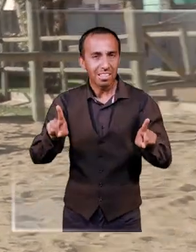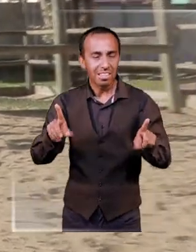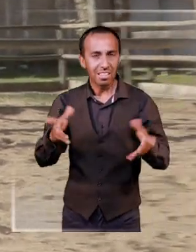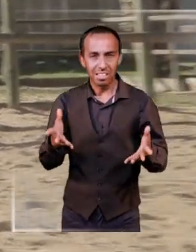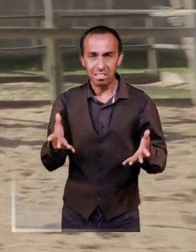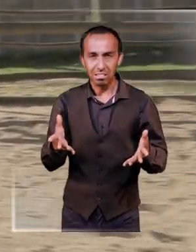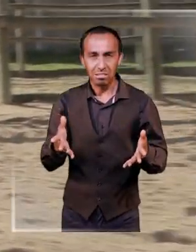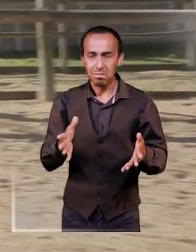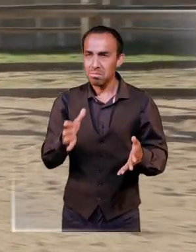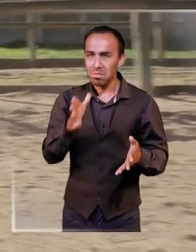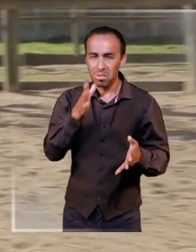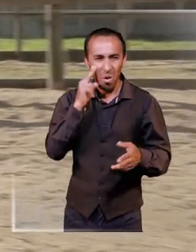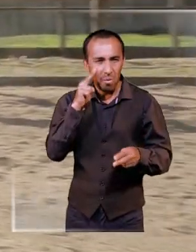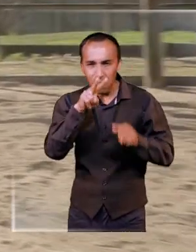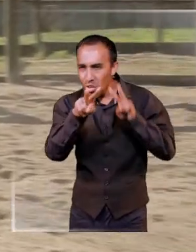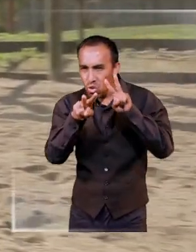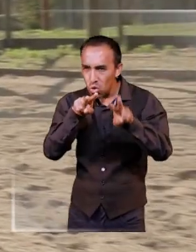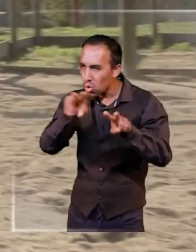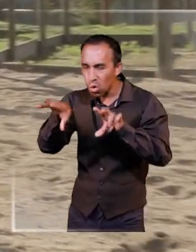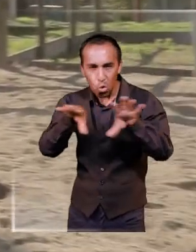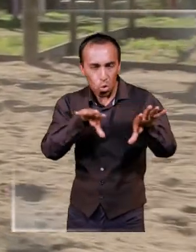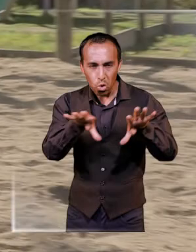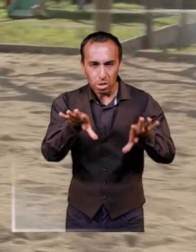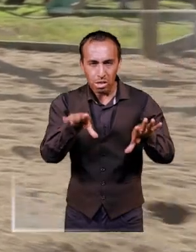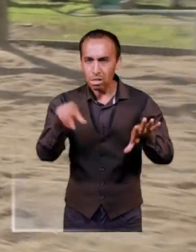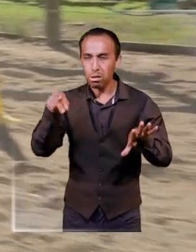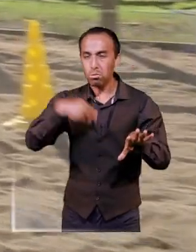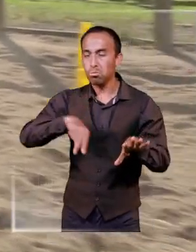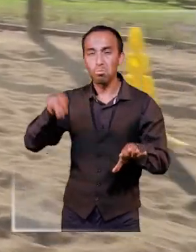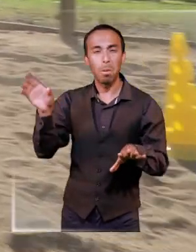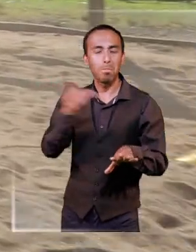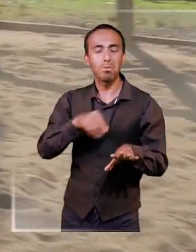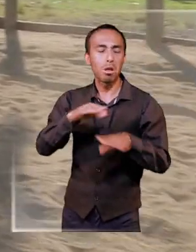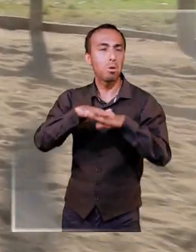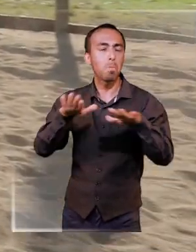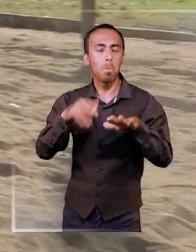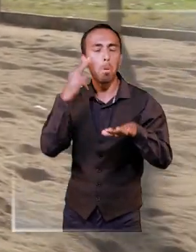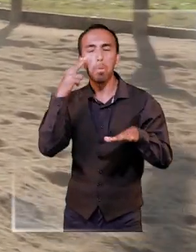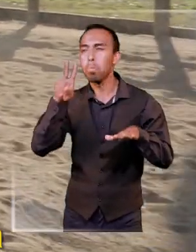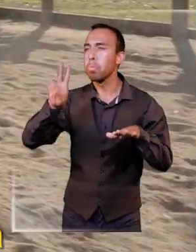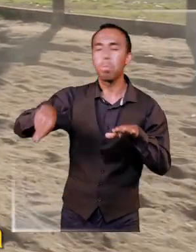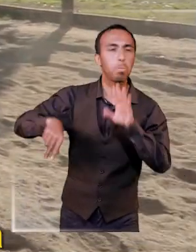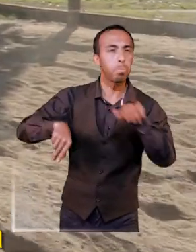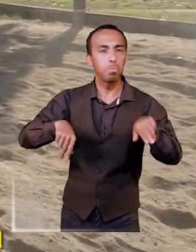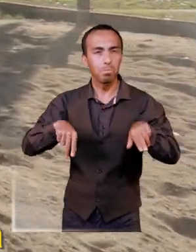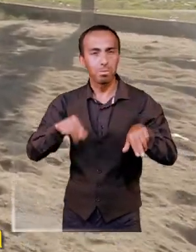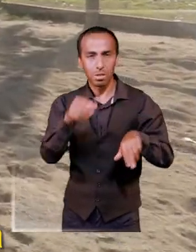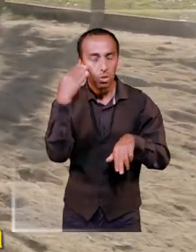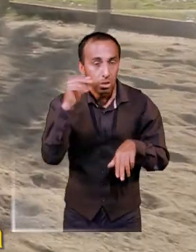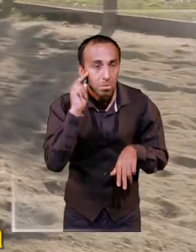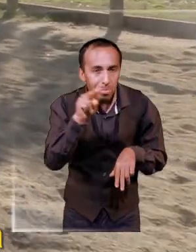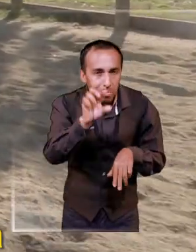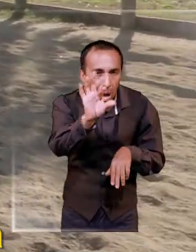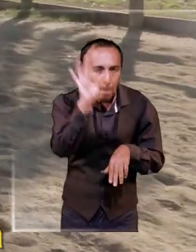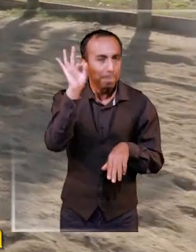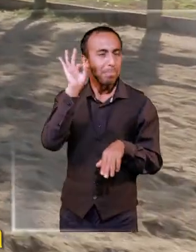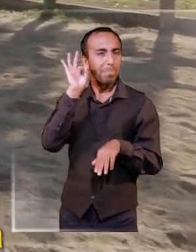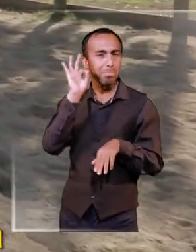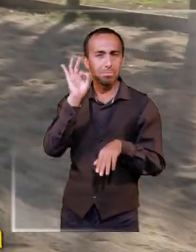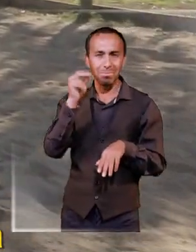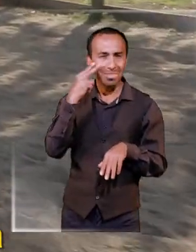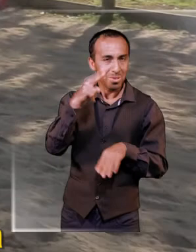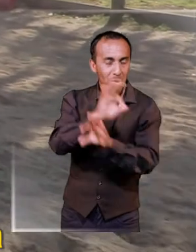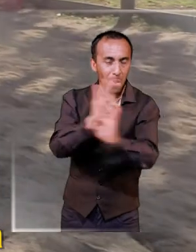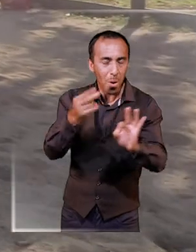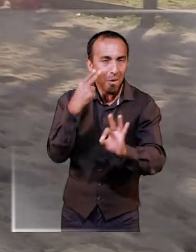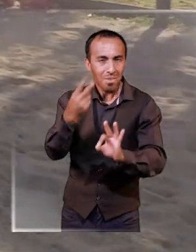distinta, no sé... O observando detalles que a ti se te pasaron siempre por alto en la vida. Entonces ahora empiezas a mirar el mundo, los detalles del